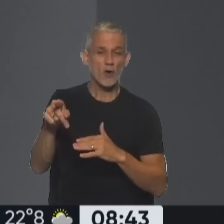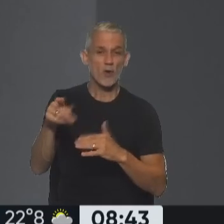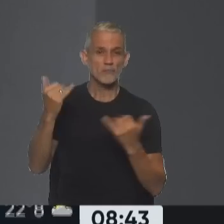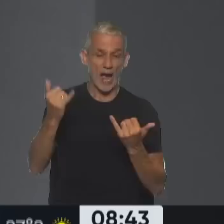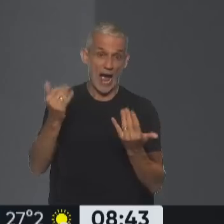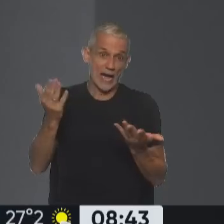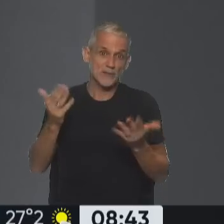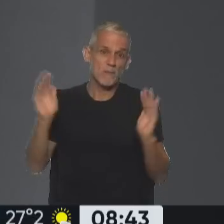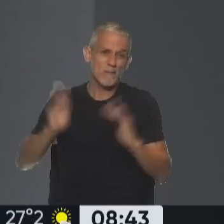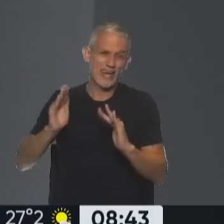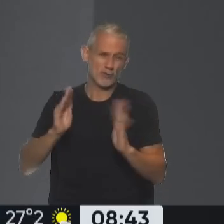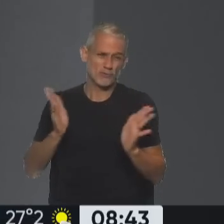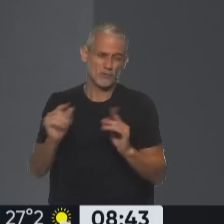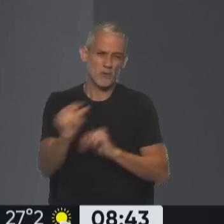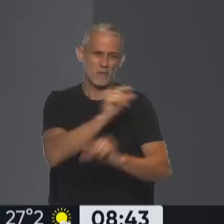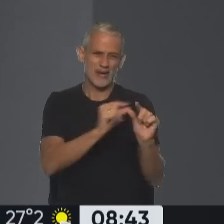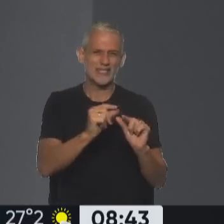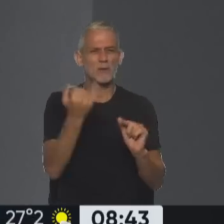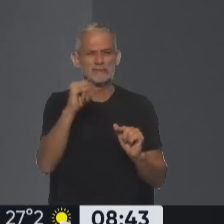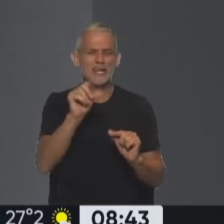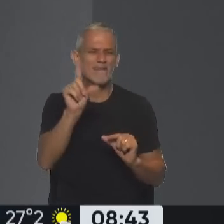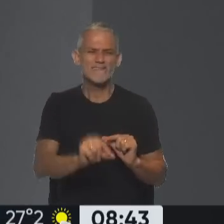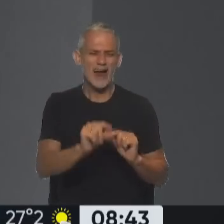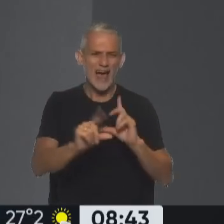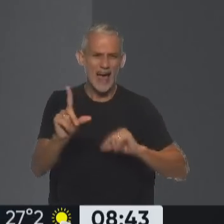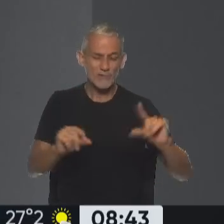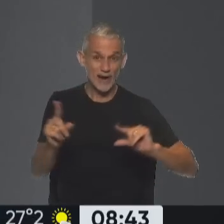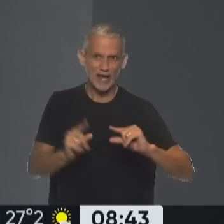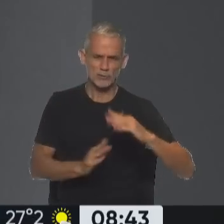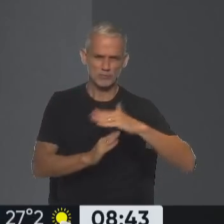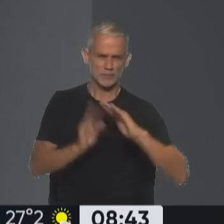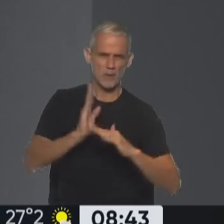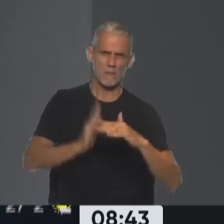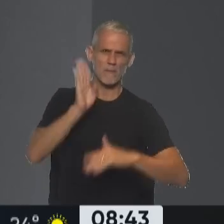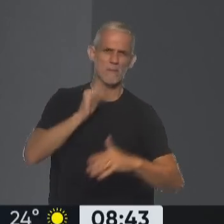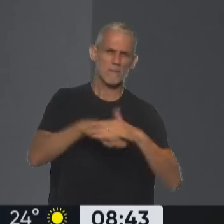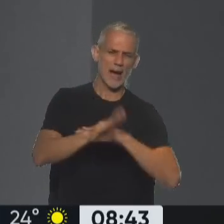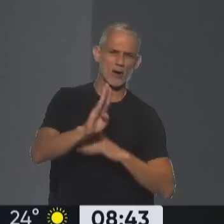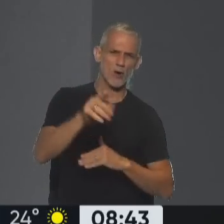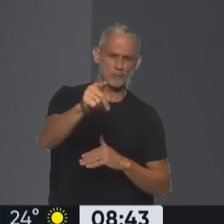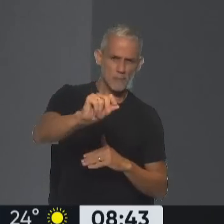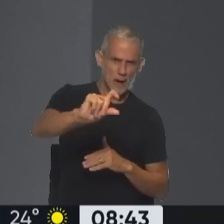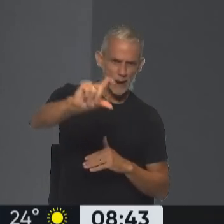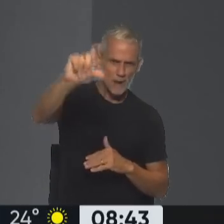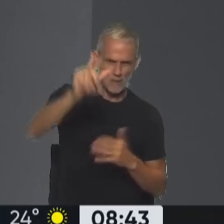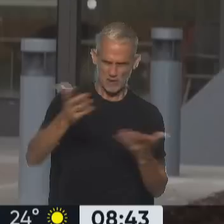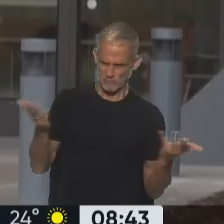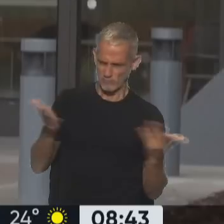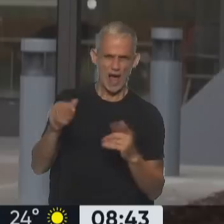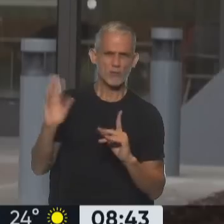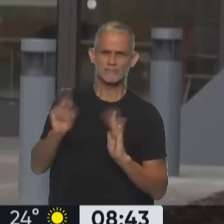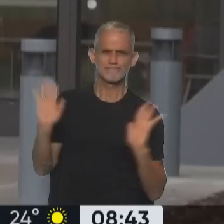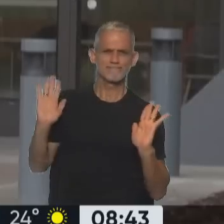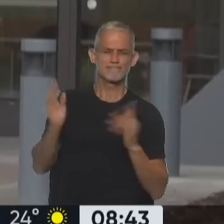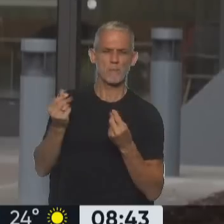un rendimiento menor a lo que está ofreciendo la tasa de interés de la Reserva del Banco Central, que cada vez está subiendo más y más, muchos se